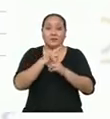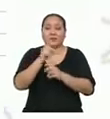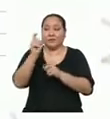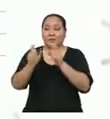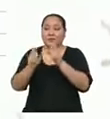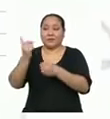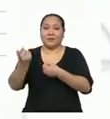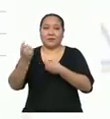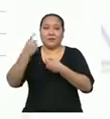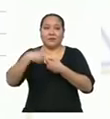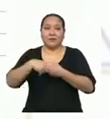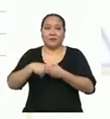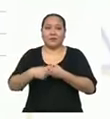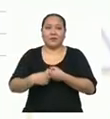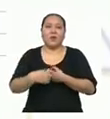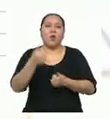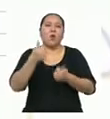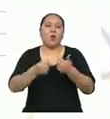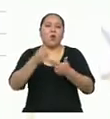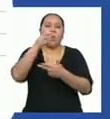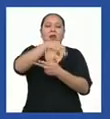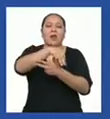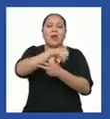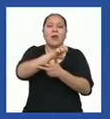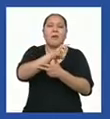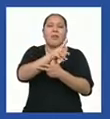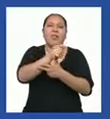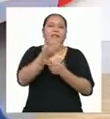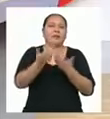aceptados. ¿Cómo calcularían la media aritmética?